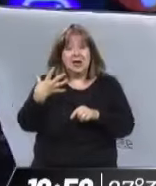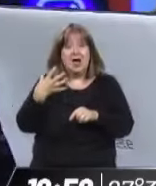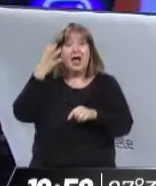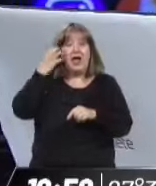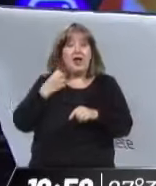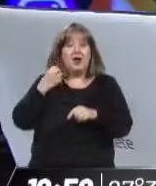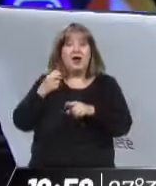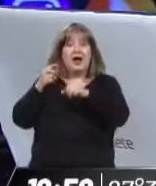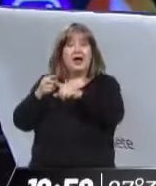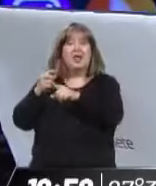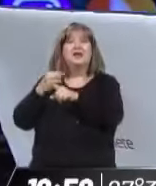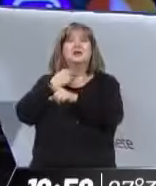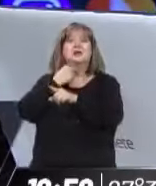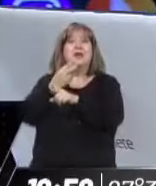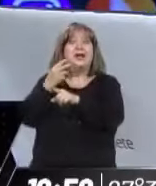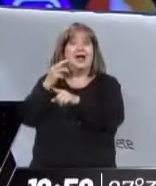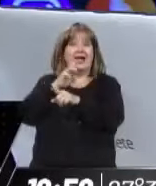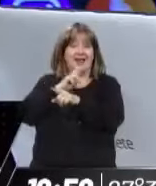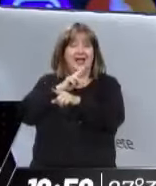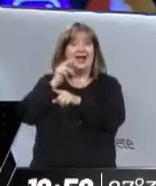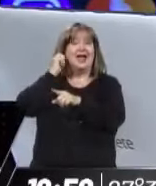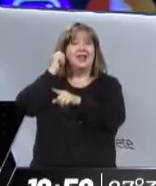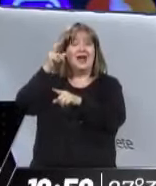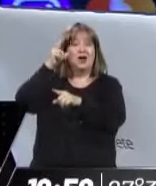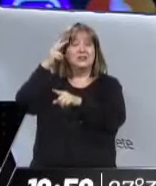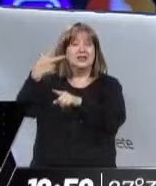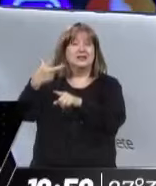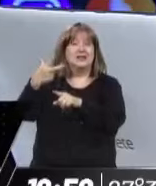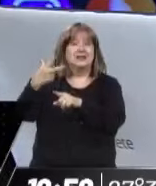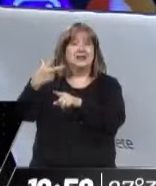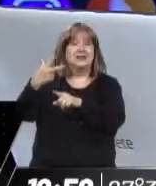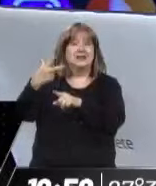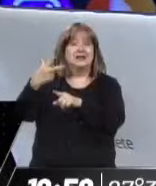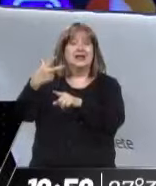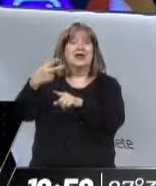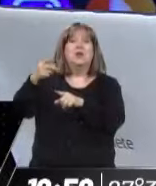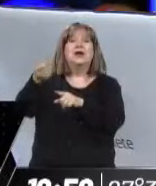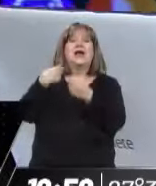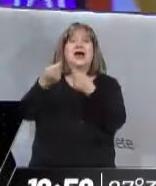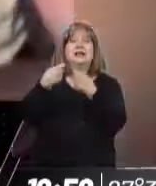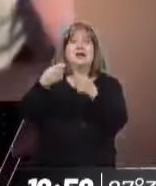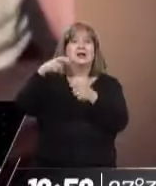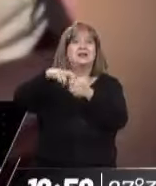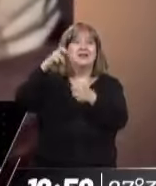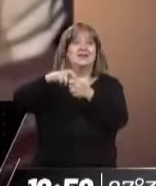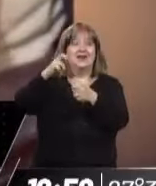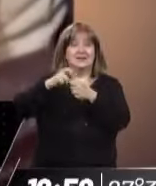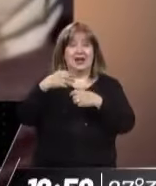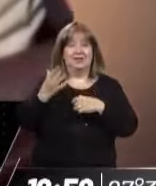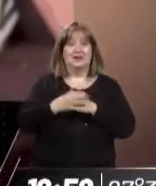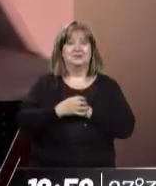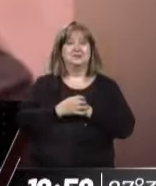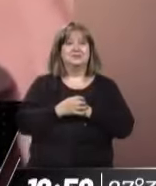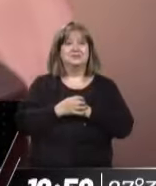con su hija de 83. Ay, mi amor. Porque se gasta toda la plata en tomar cerveza, mira. Ay, no te puedo creer, a ver.